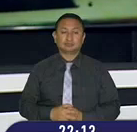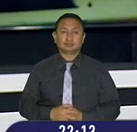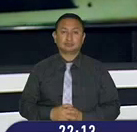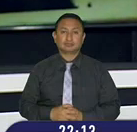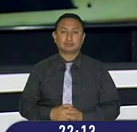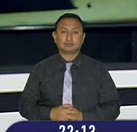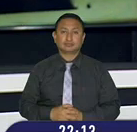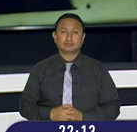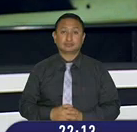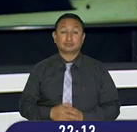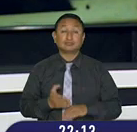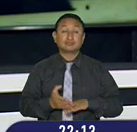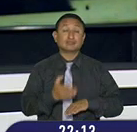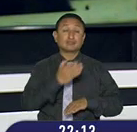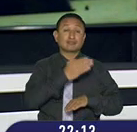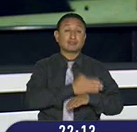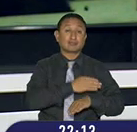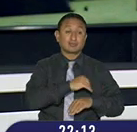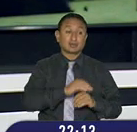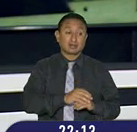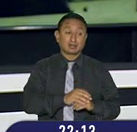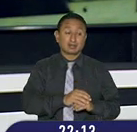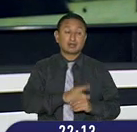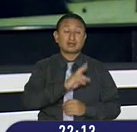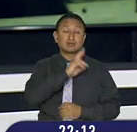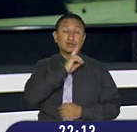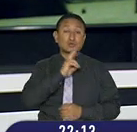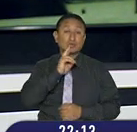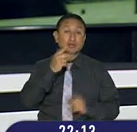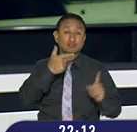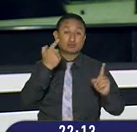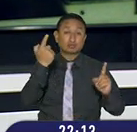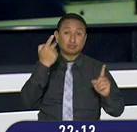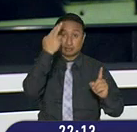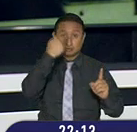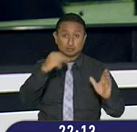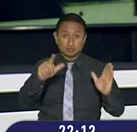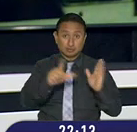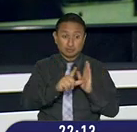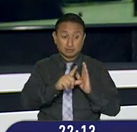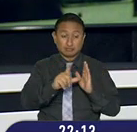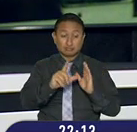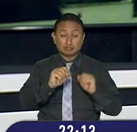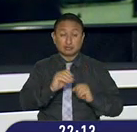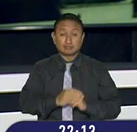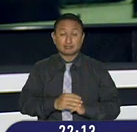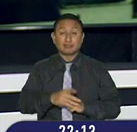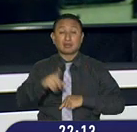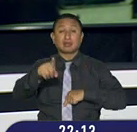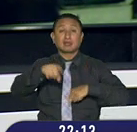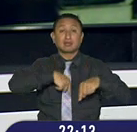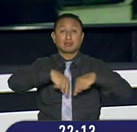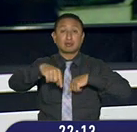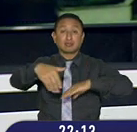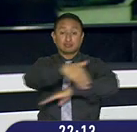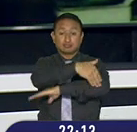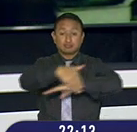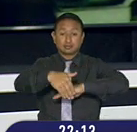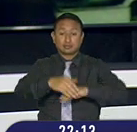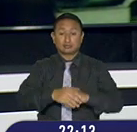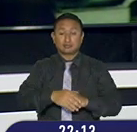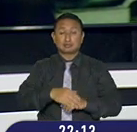Los últimos asesinatos registrados en un restaurante y un hotel han puesto en alerta a los transeúntes de la avenida